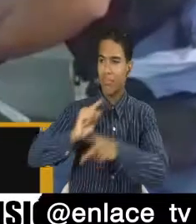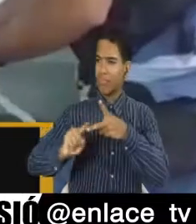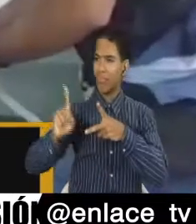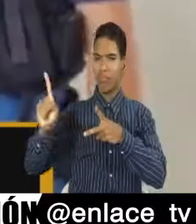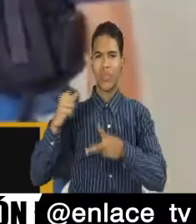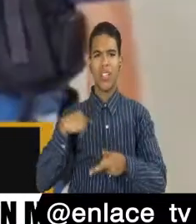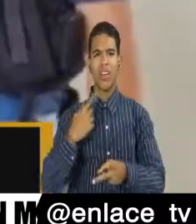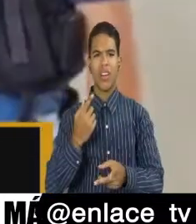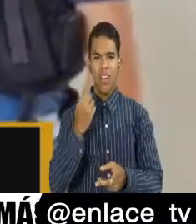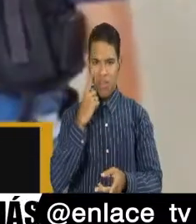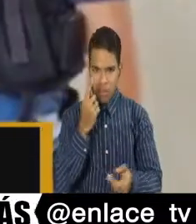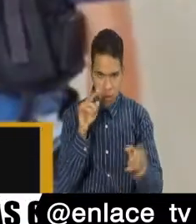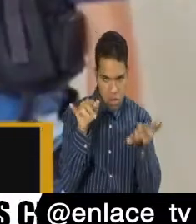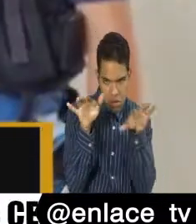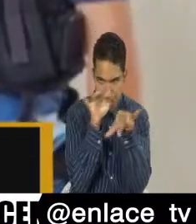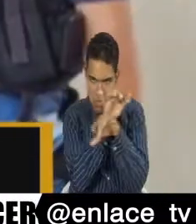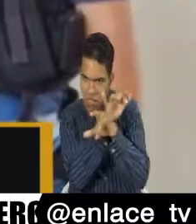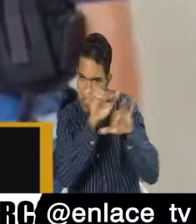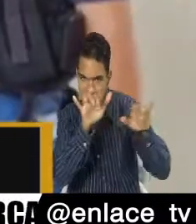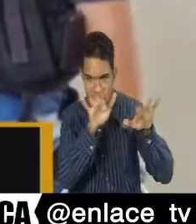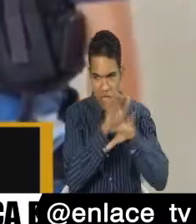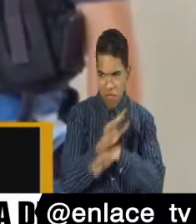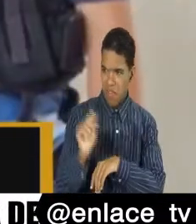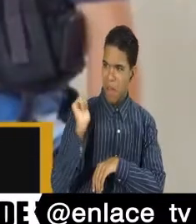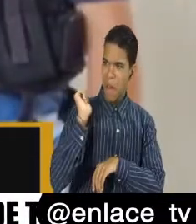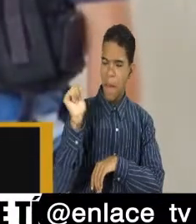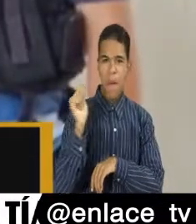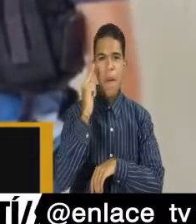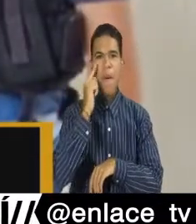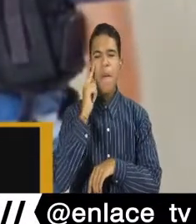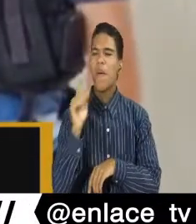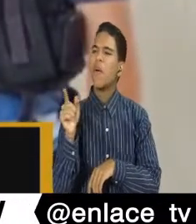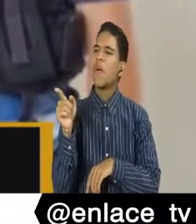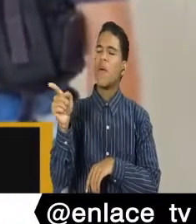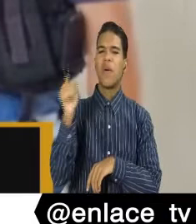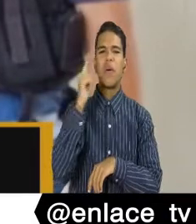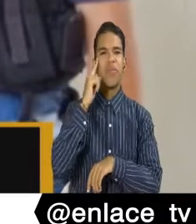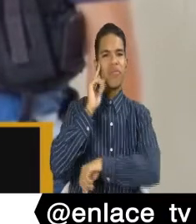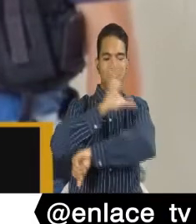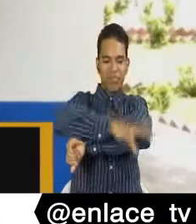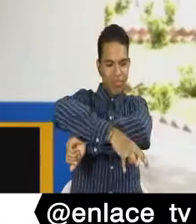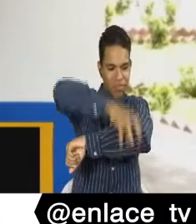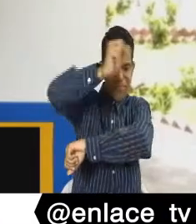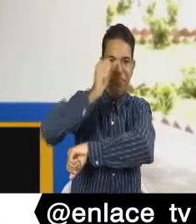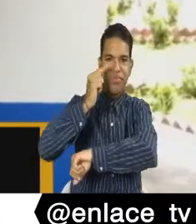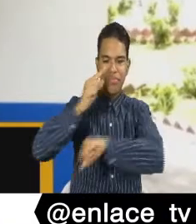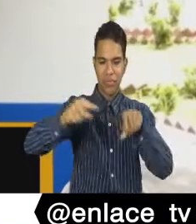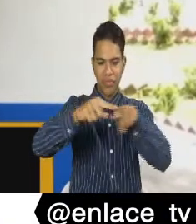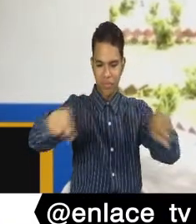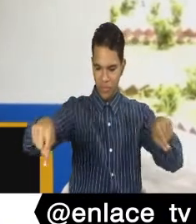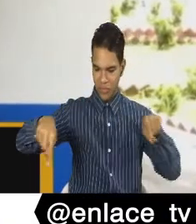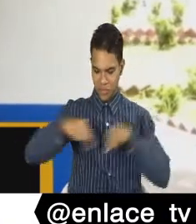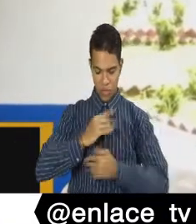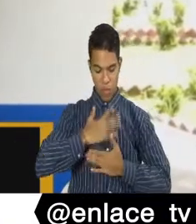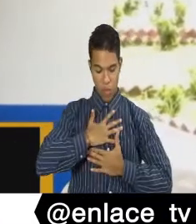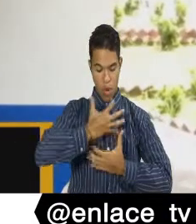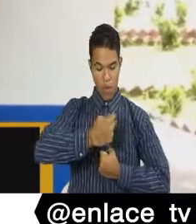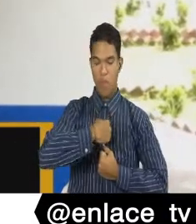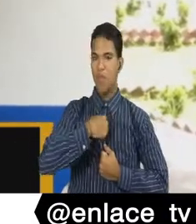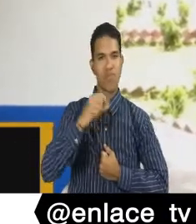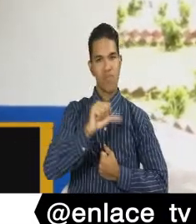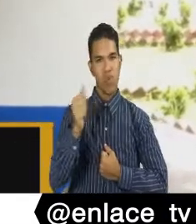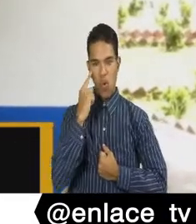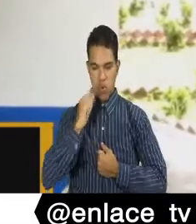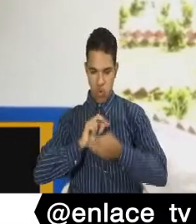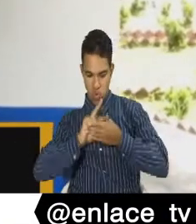en grado de tentativa y consumado, daño en bien ajeno. E igualmente podemos advertir